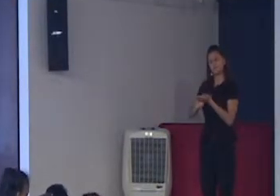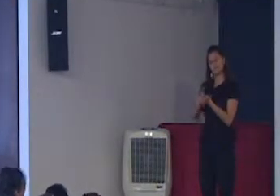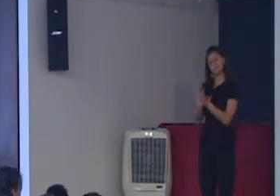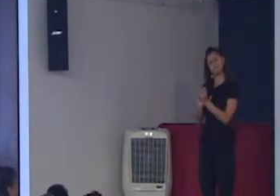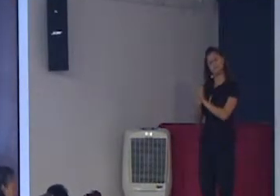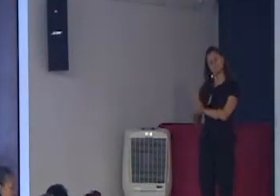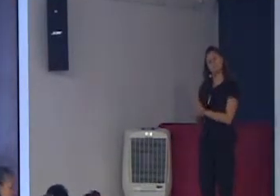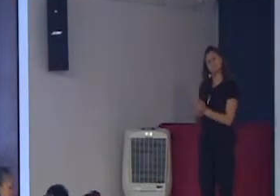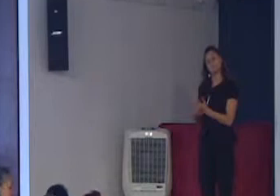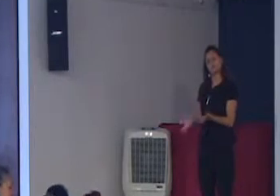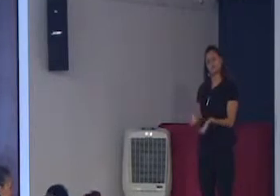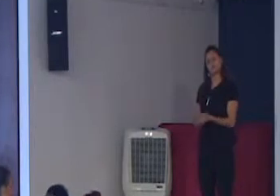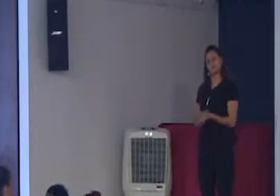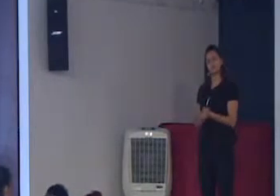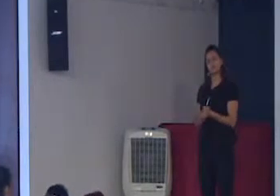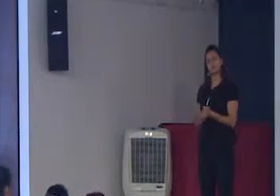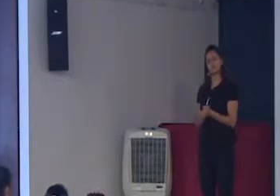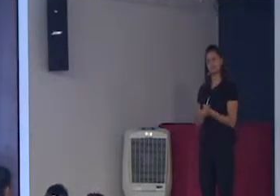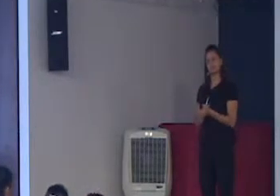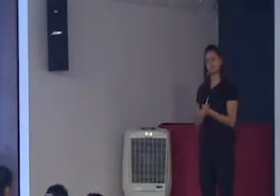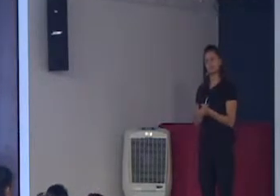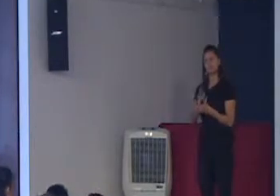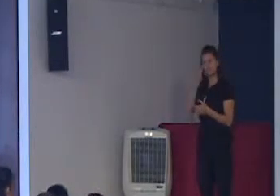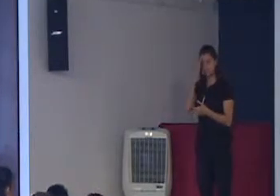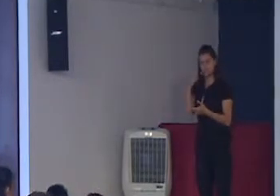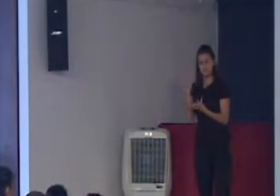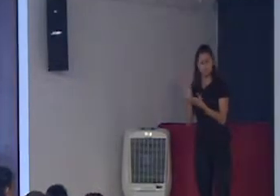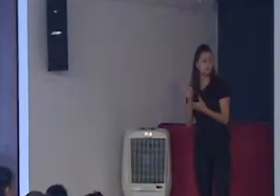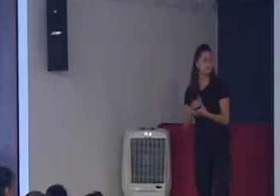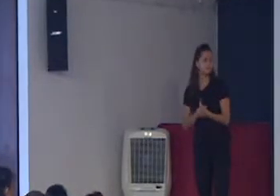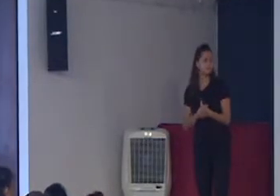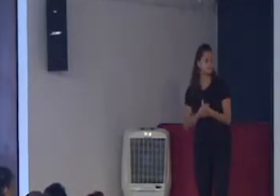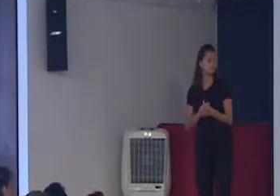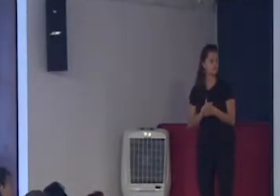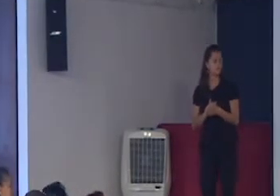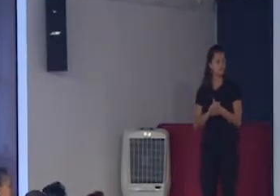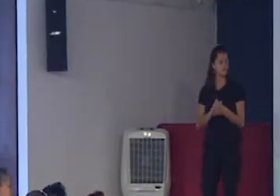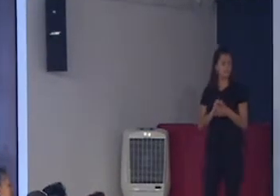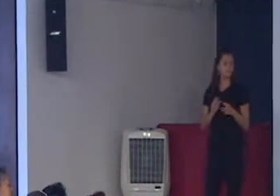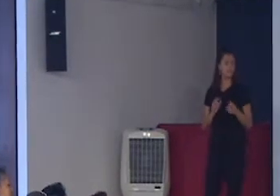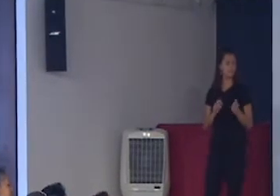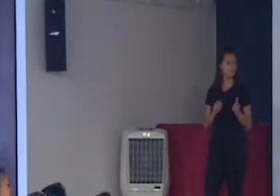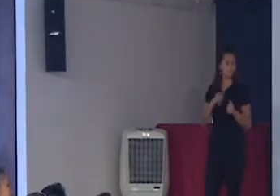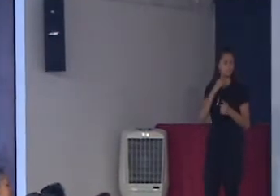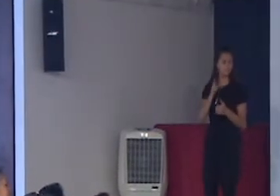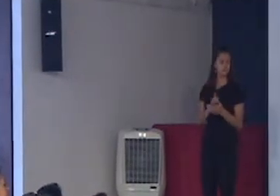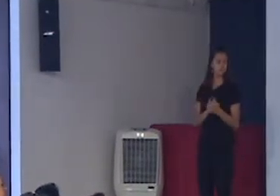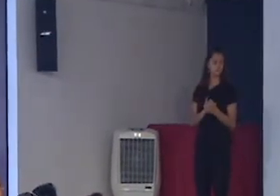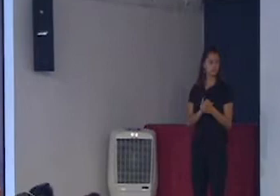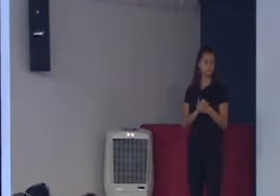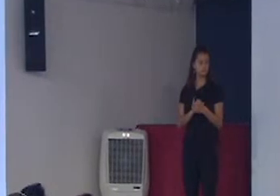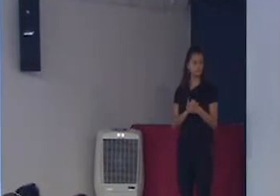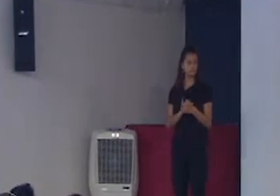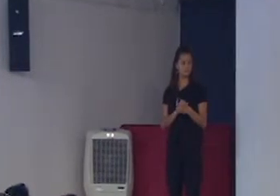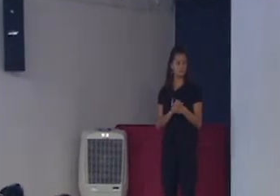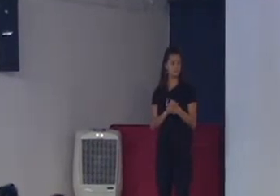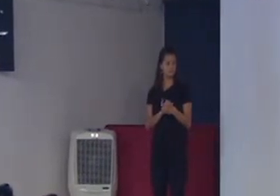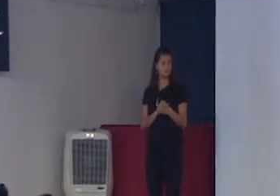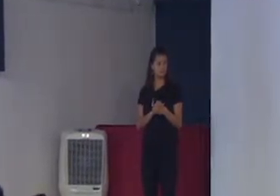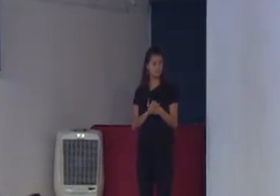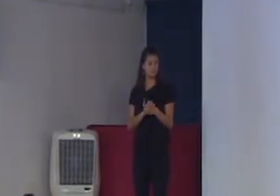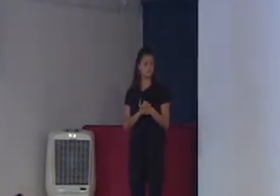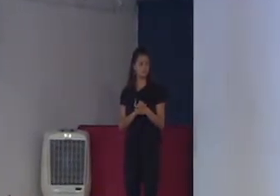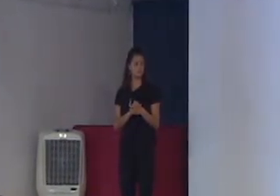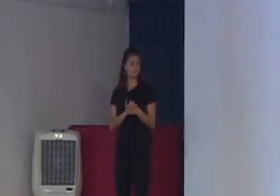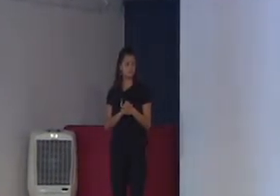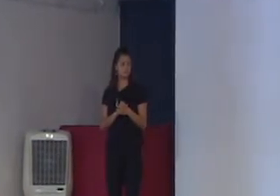decisiones? Porque de hecho, pues no ayuda. Bien. Como dijiste tú, tanto que...